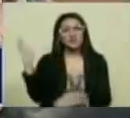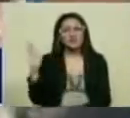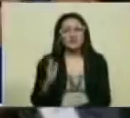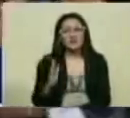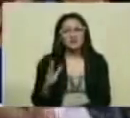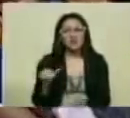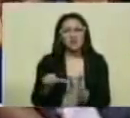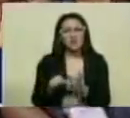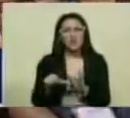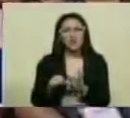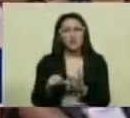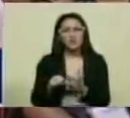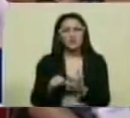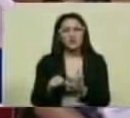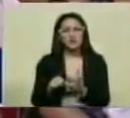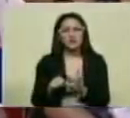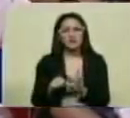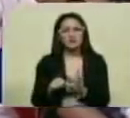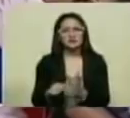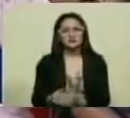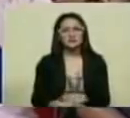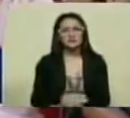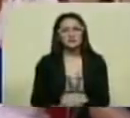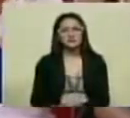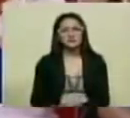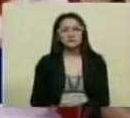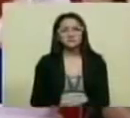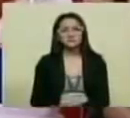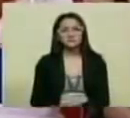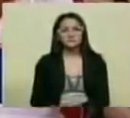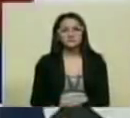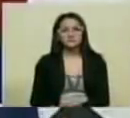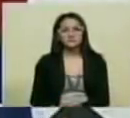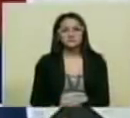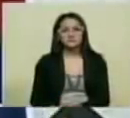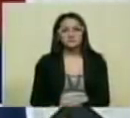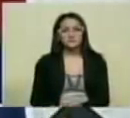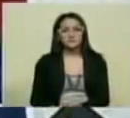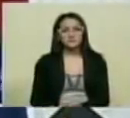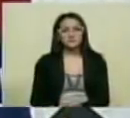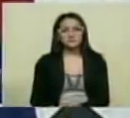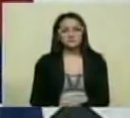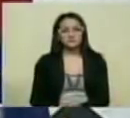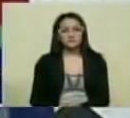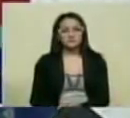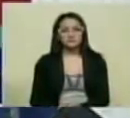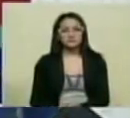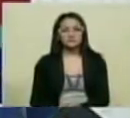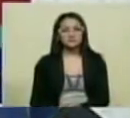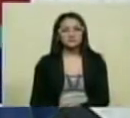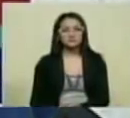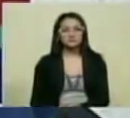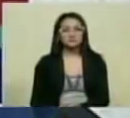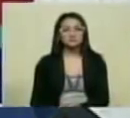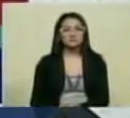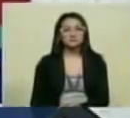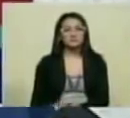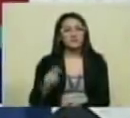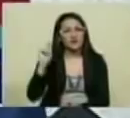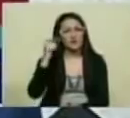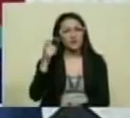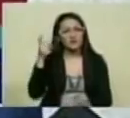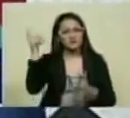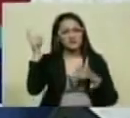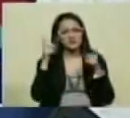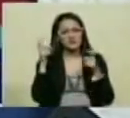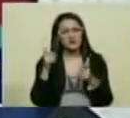Recordemos de dónde venimos. Y vean a un estratega como Hugo Chávez pasando a